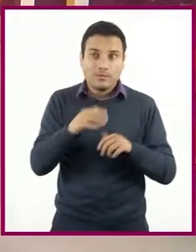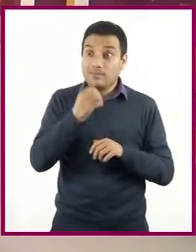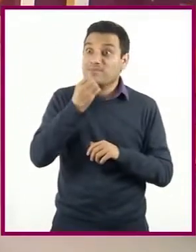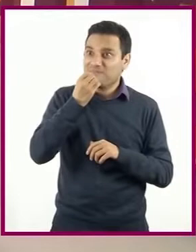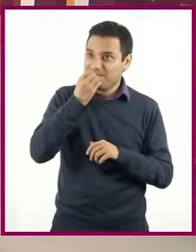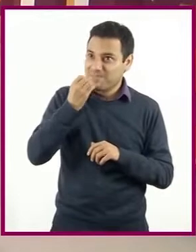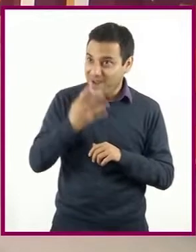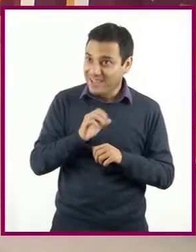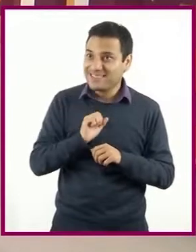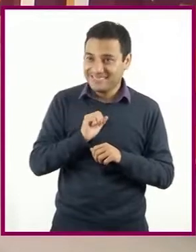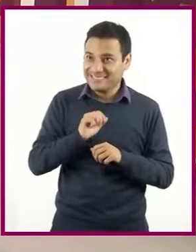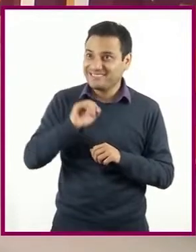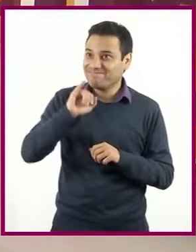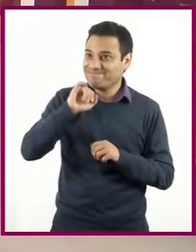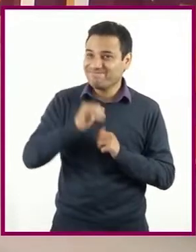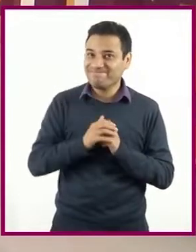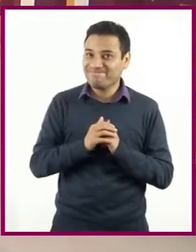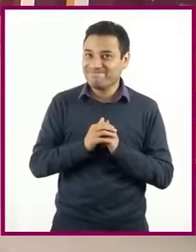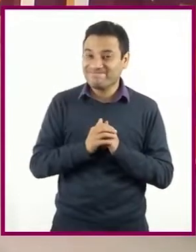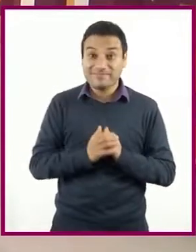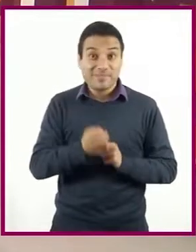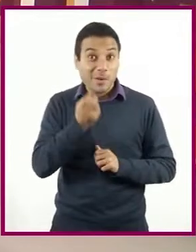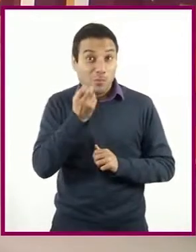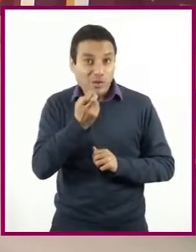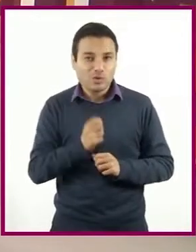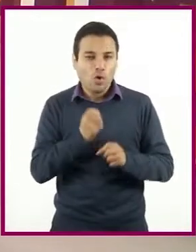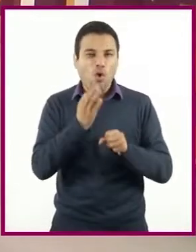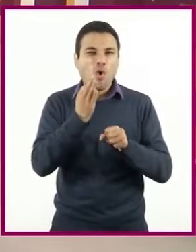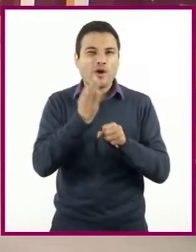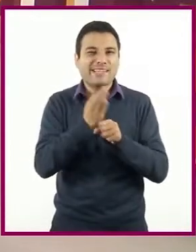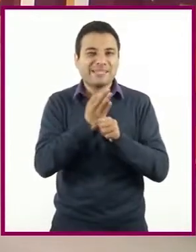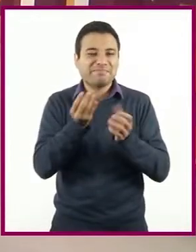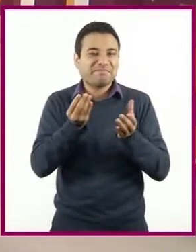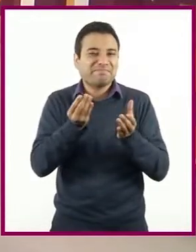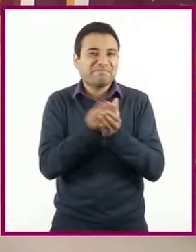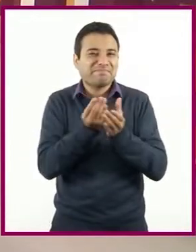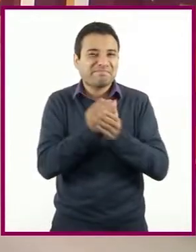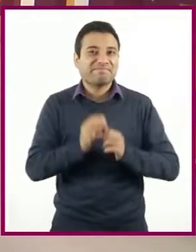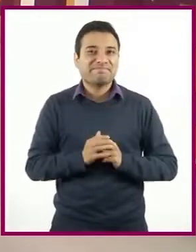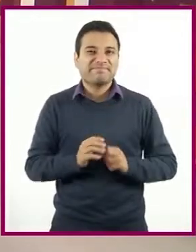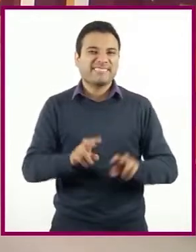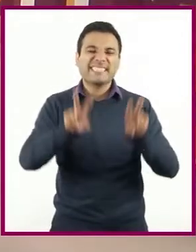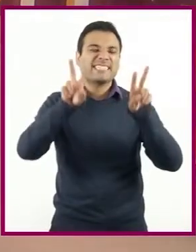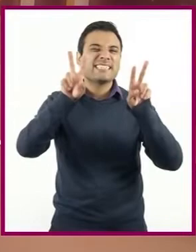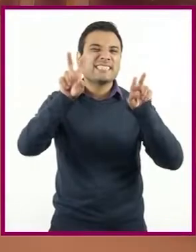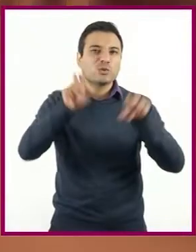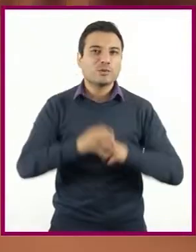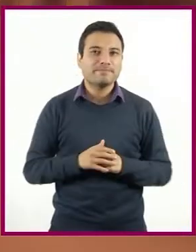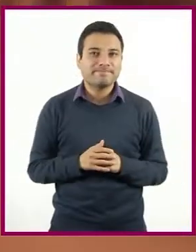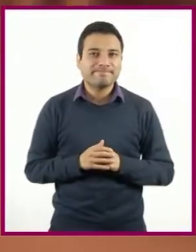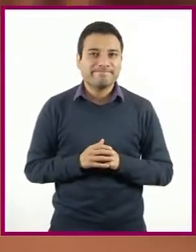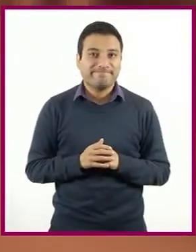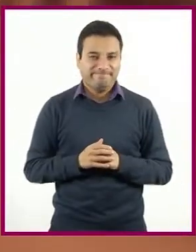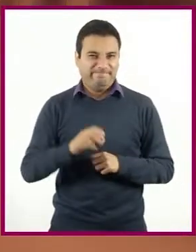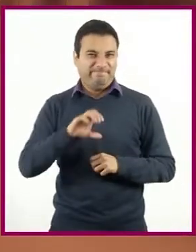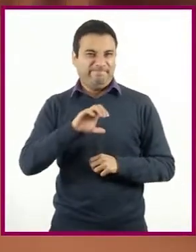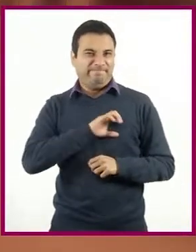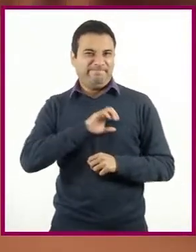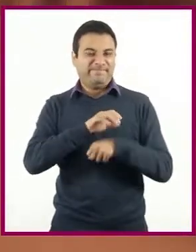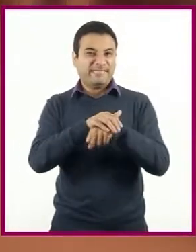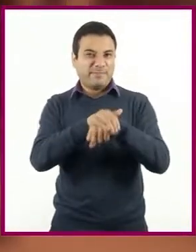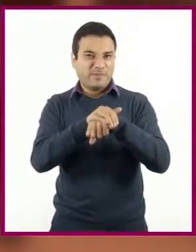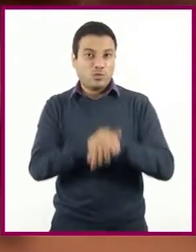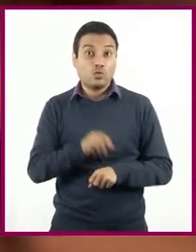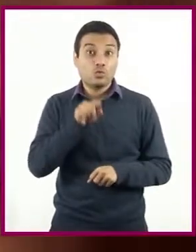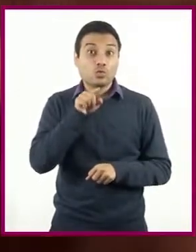poder viajar. Por eso, la sesión de hoy la titulamos. Camarada, prepara la cámara